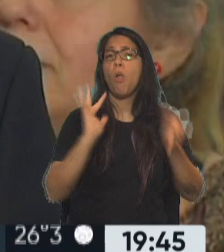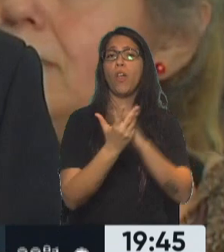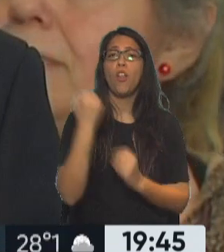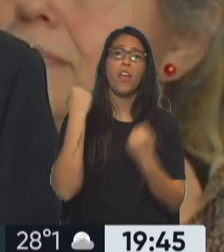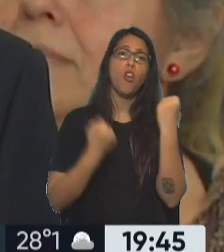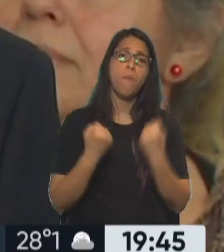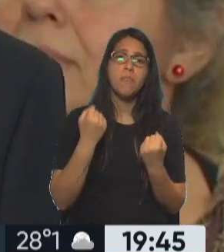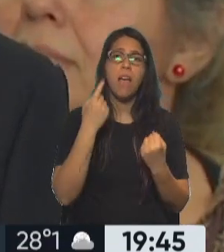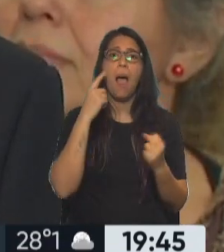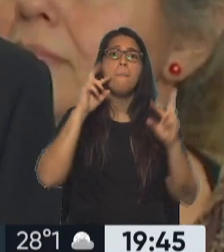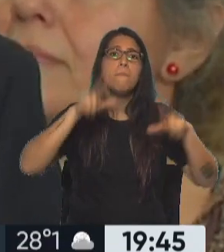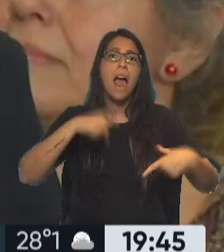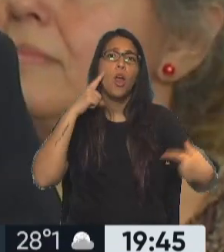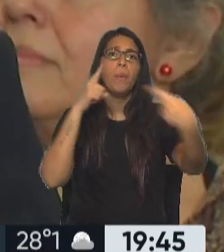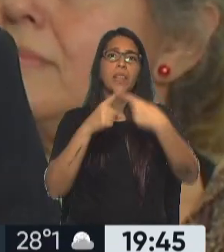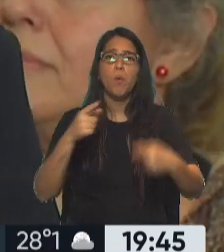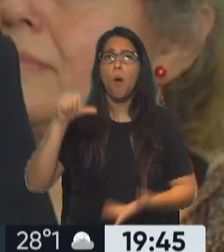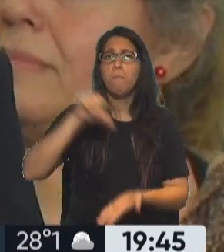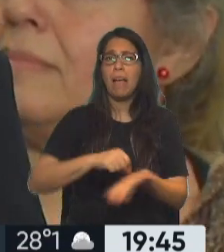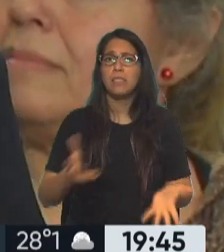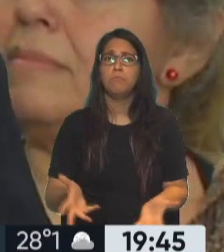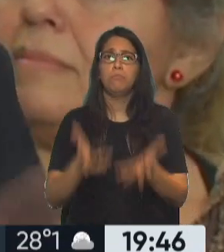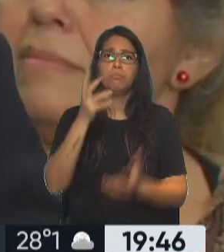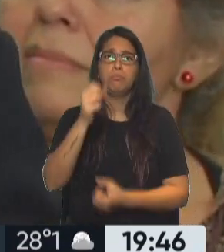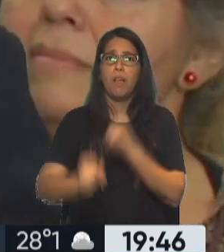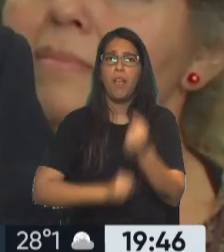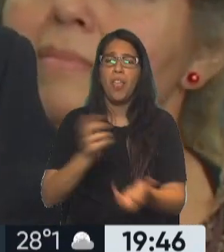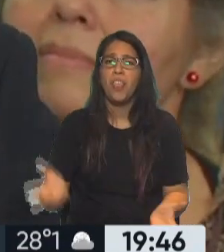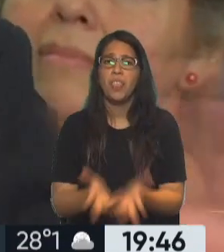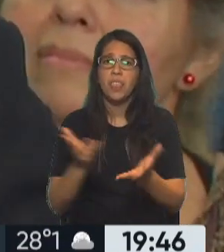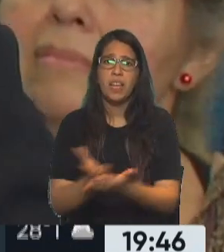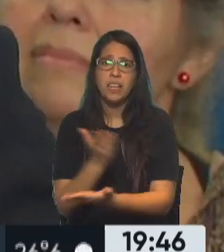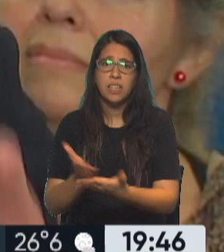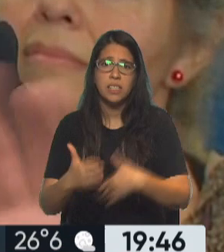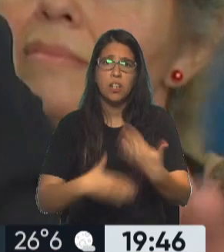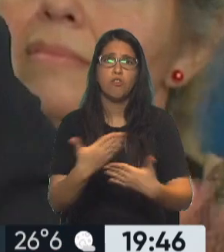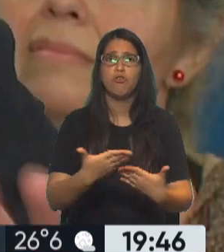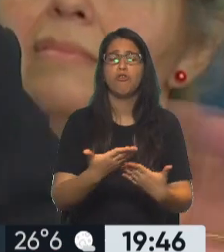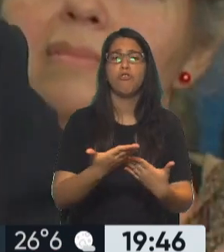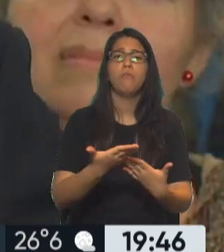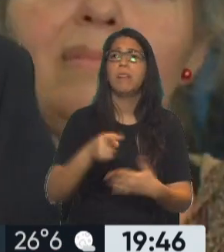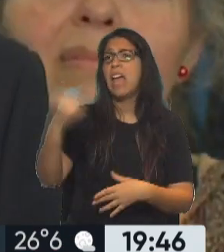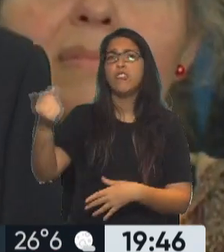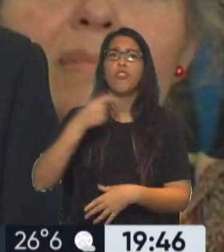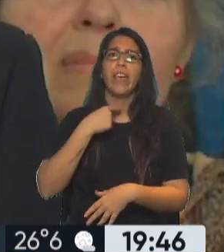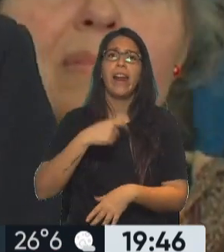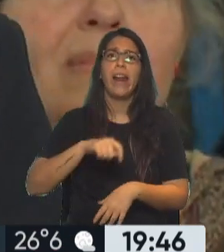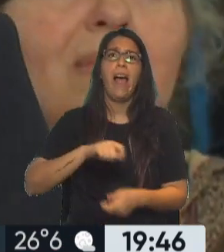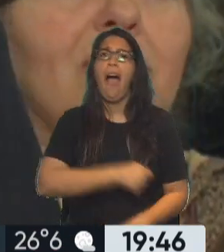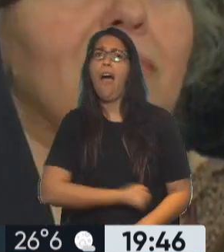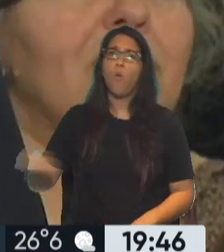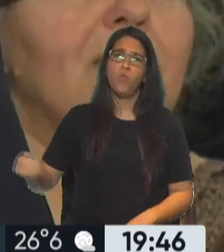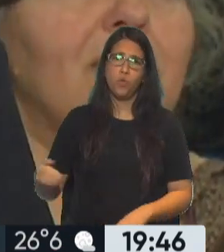que lo que plantea es el desarrollo del país, desarrollo y distribución. Ellos lo único que plantean es ajuste, más ajuste, más ajuste.